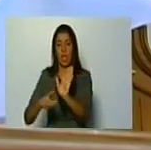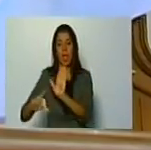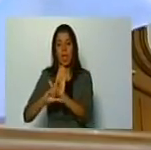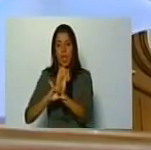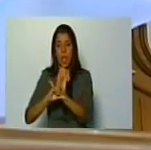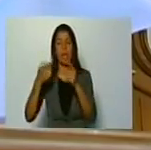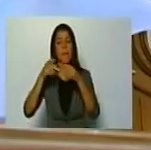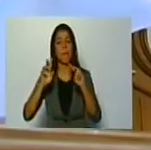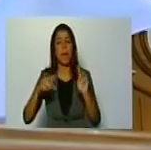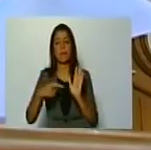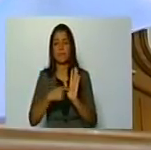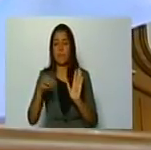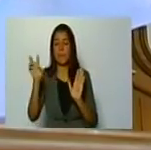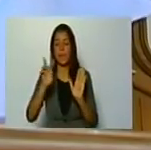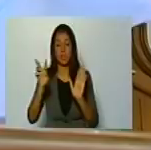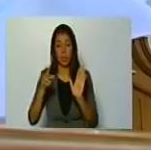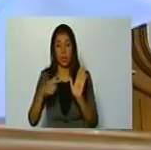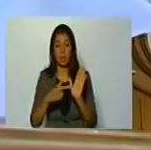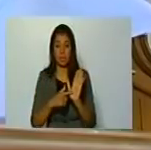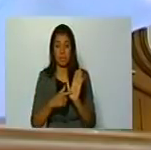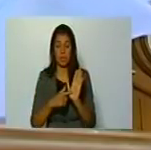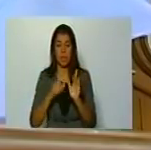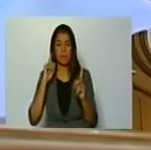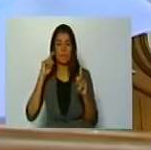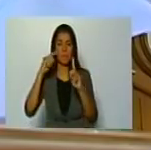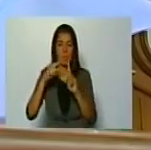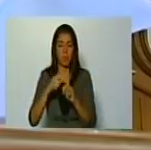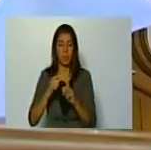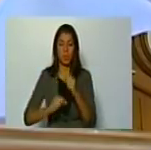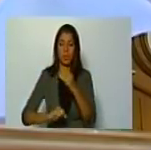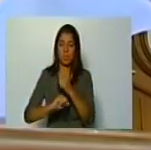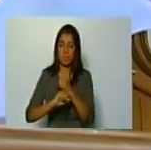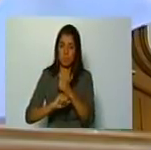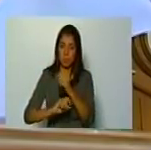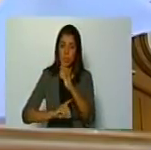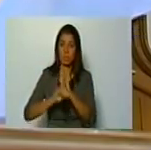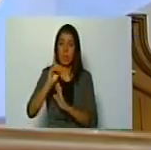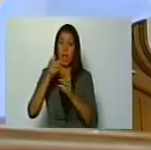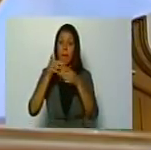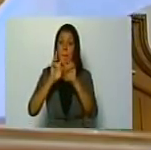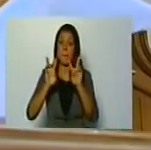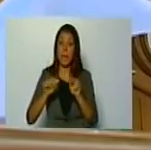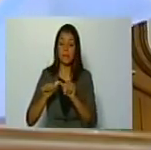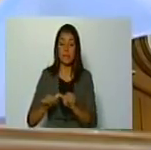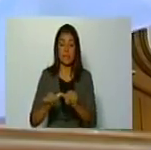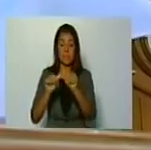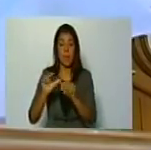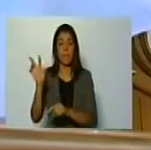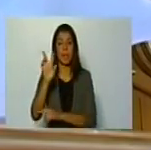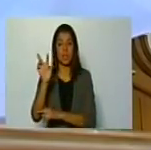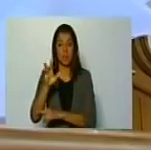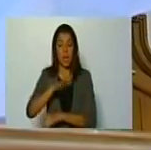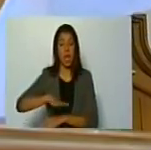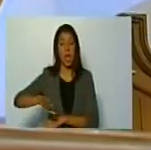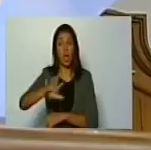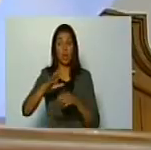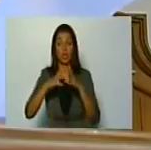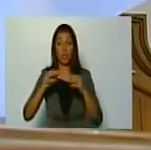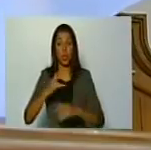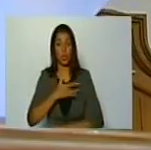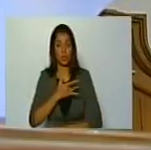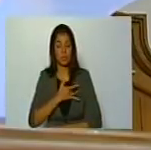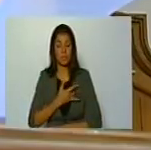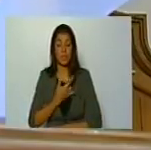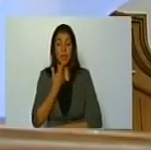República Bolivariana de Venezuela en pro de la consolidación de una paz duradera para todos. Seguidamente,